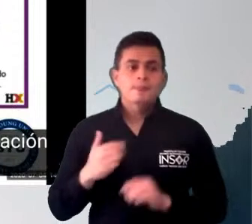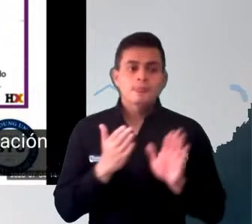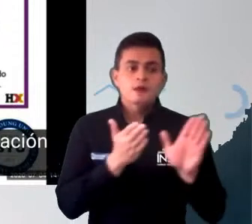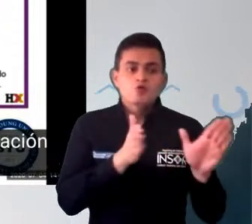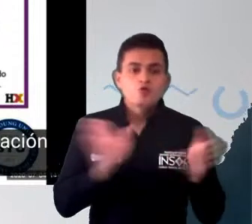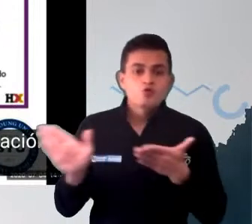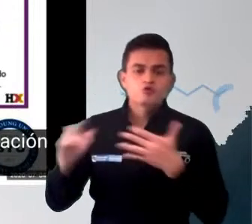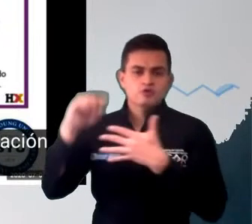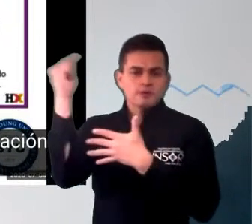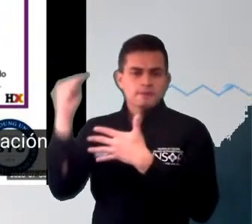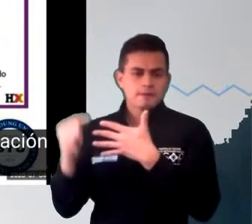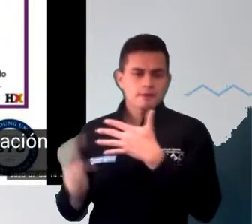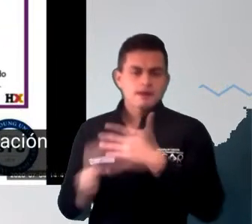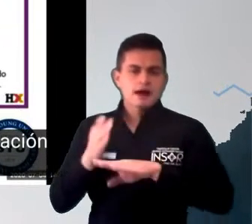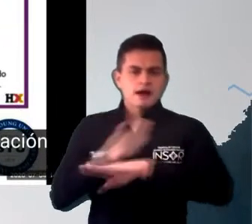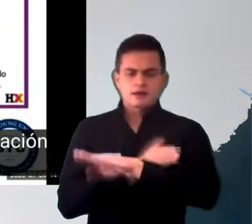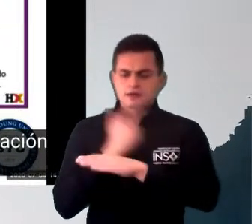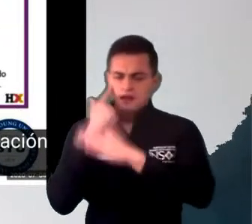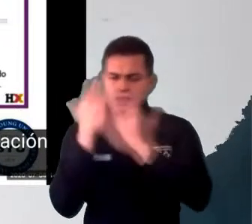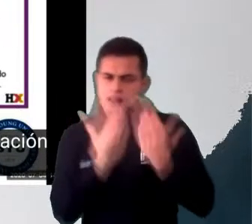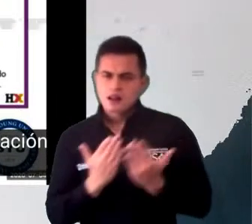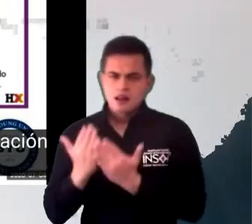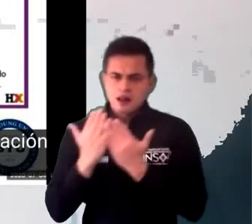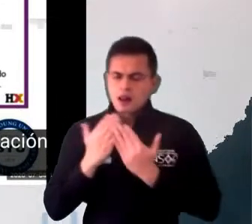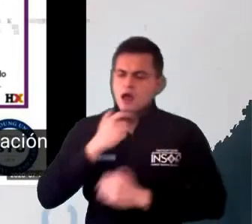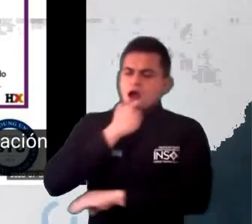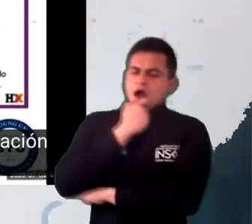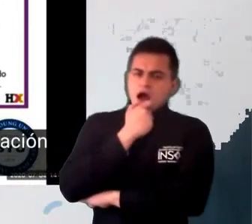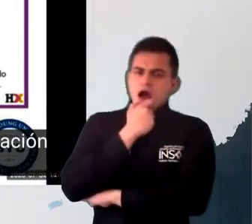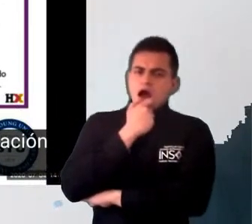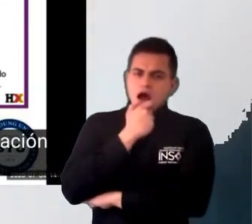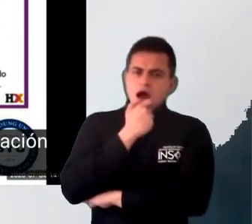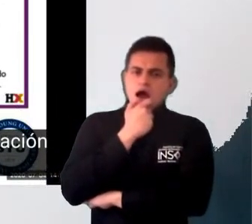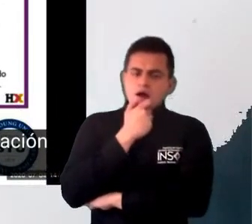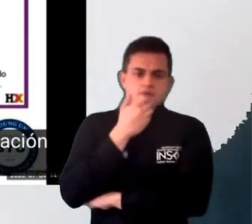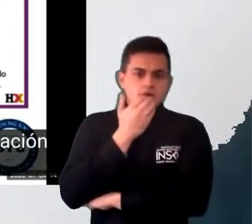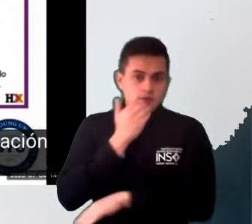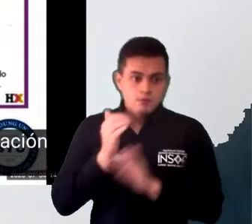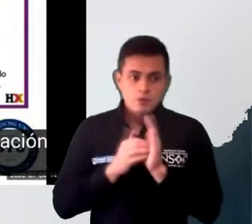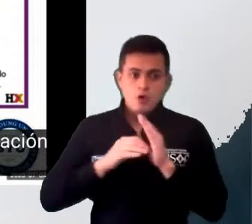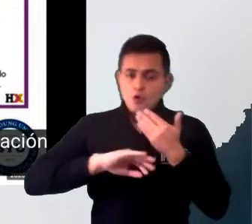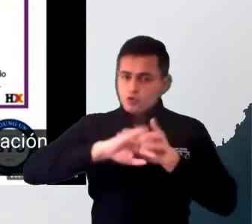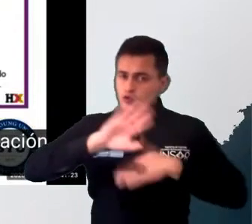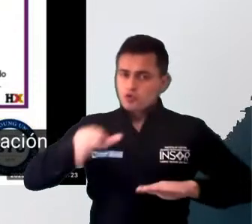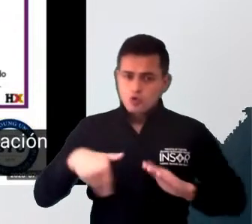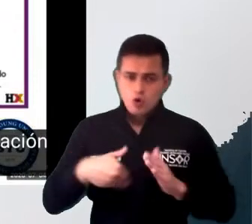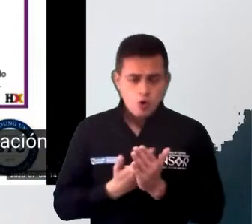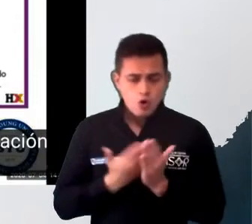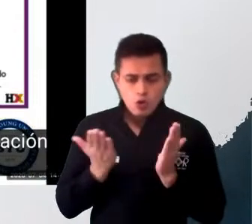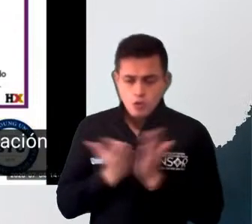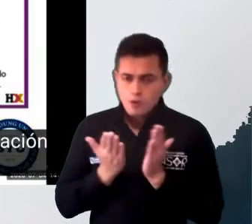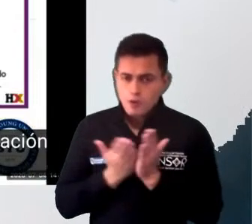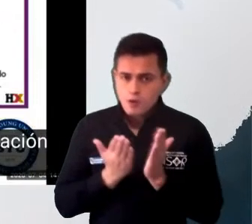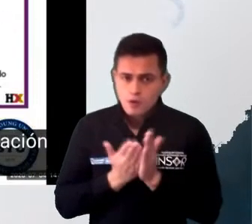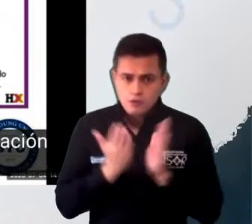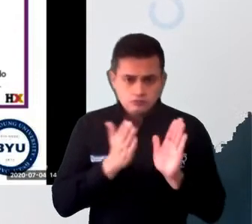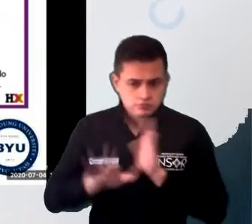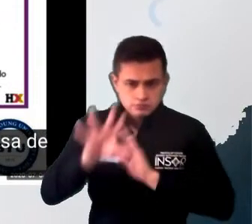realizaron un estudio y descubrieron que si observaban todos sus cursos, había una tasa de